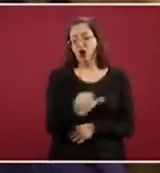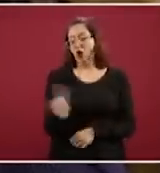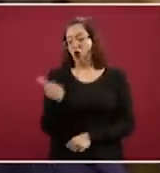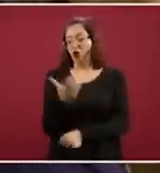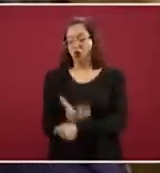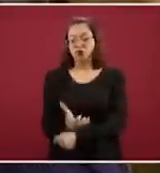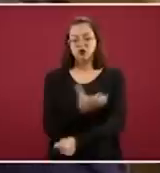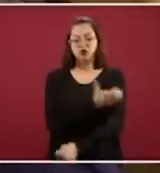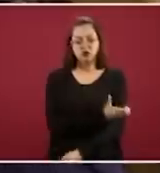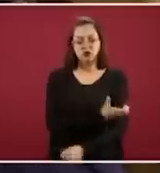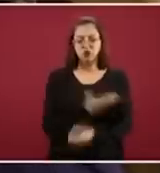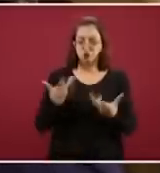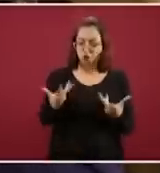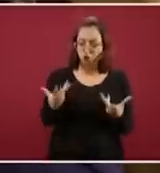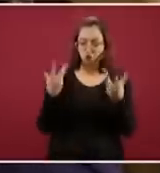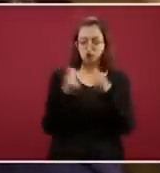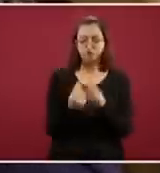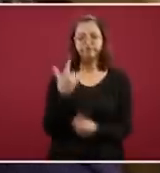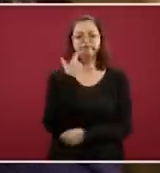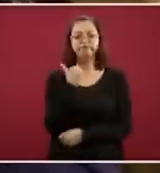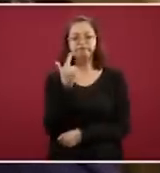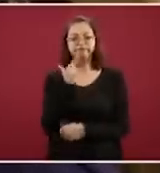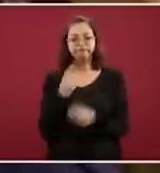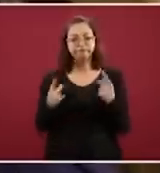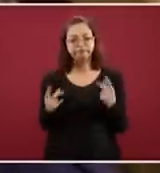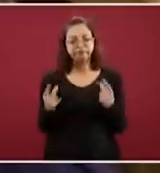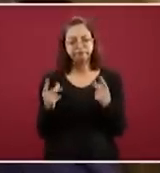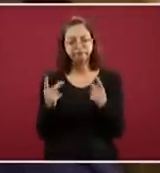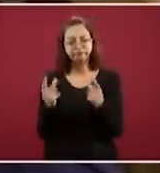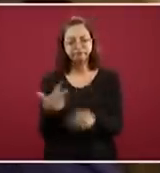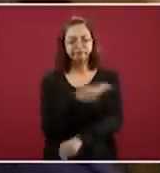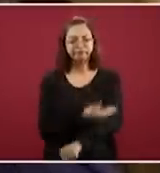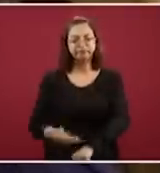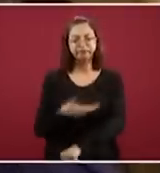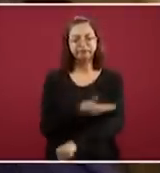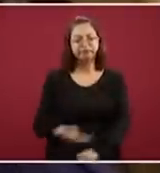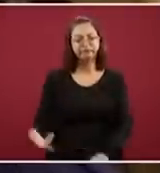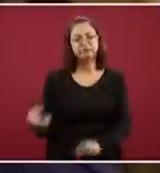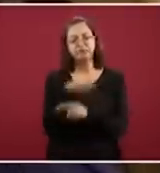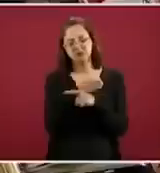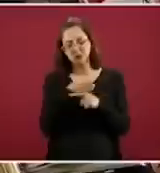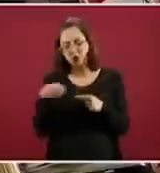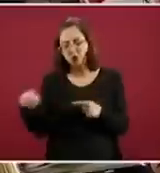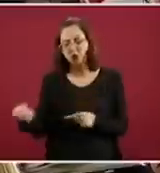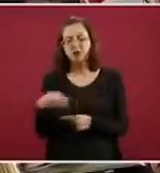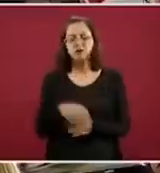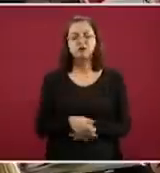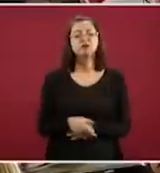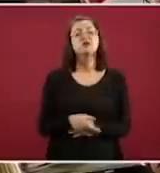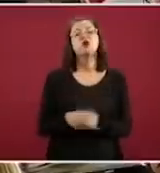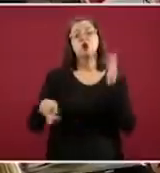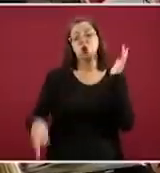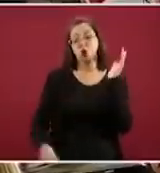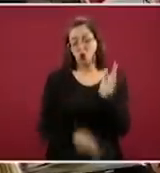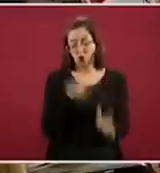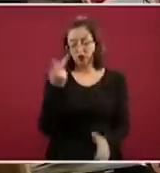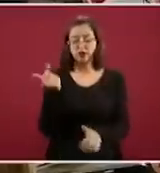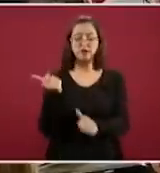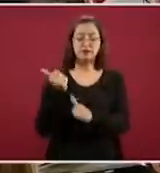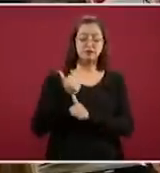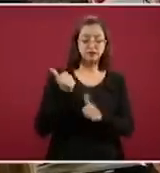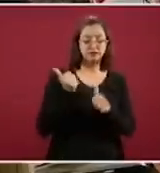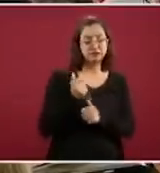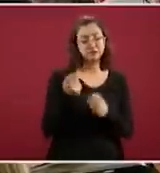compañeros, empezamos a organizarnos. Soldados volvieron a violar a